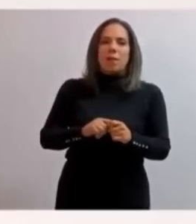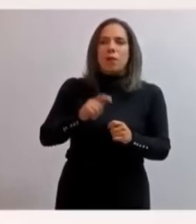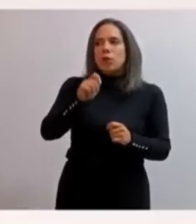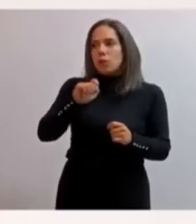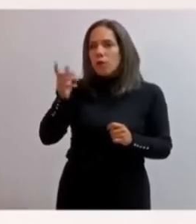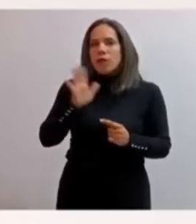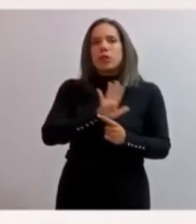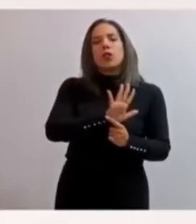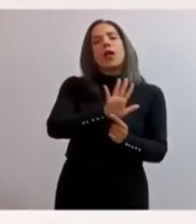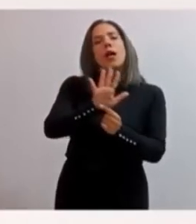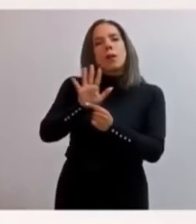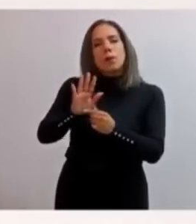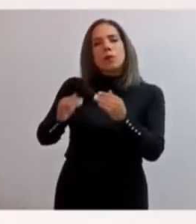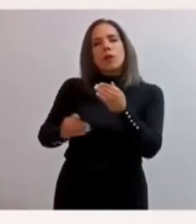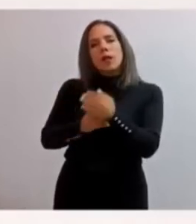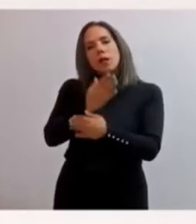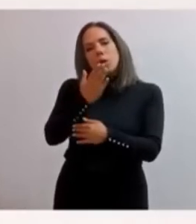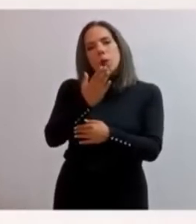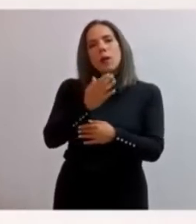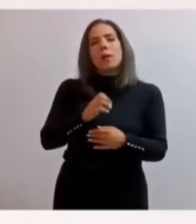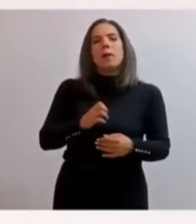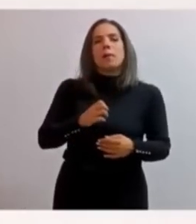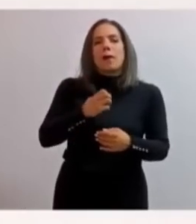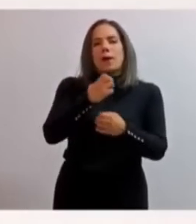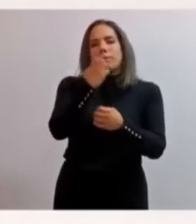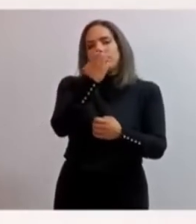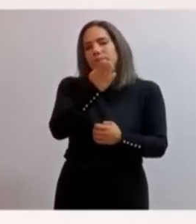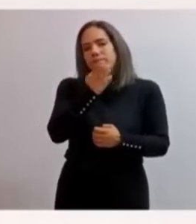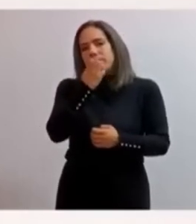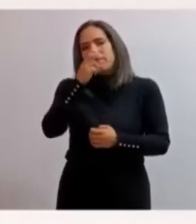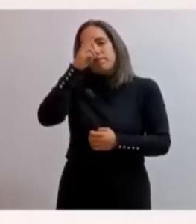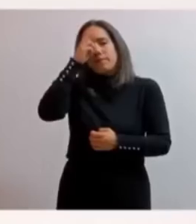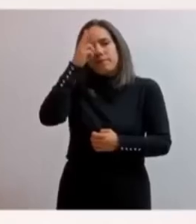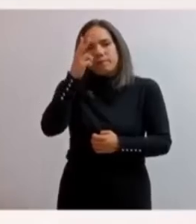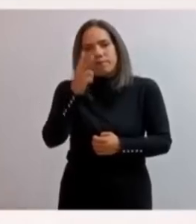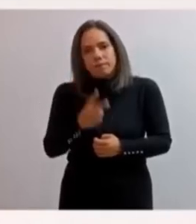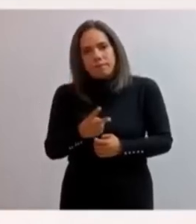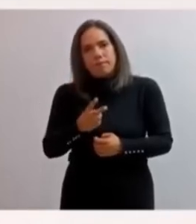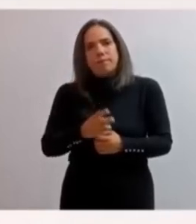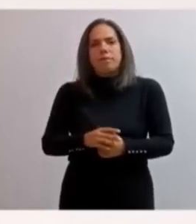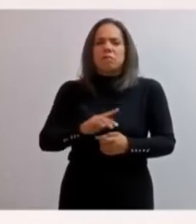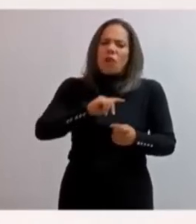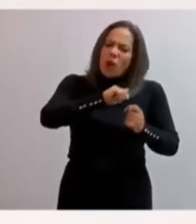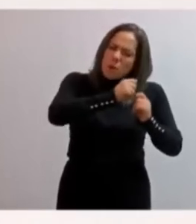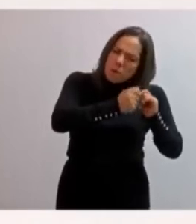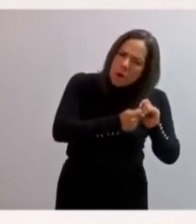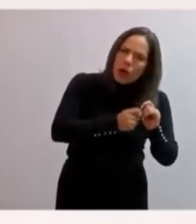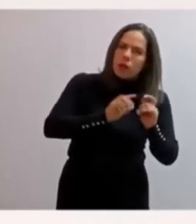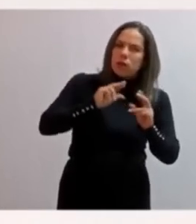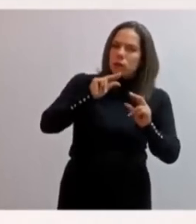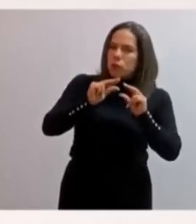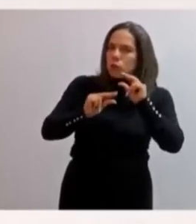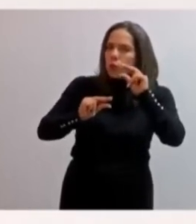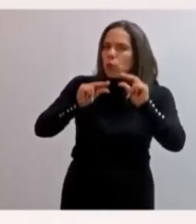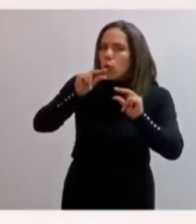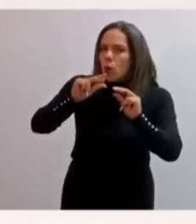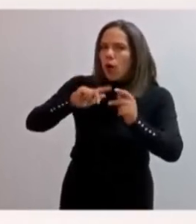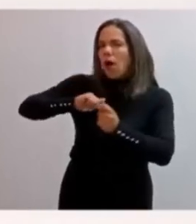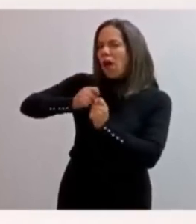escuela mexicana, siguen manifestándose, van transformándose poco a poco, pero ahí están.